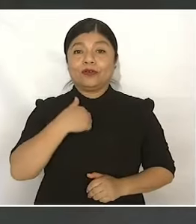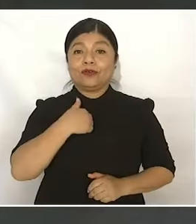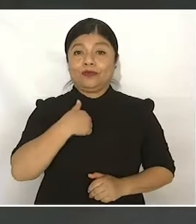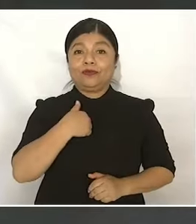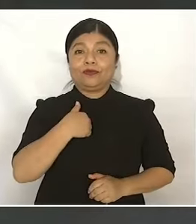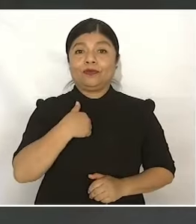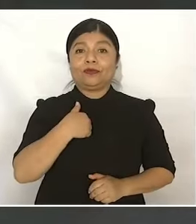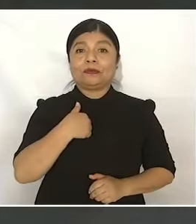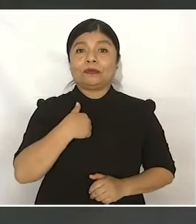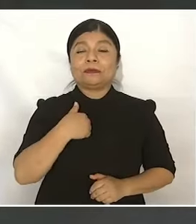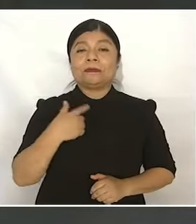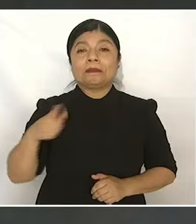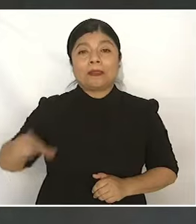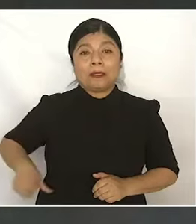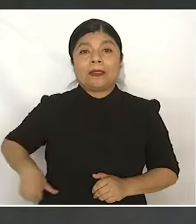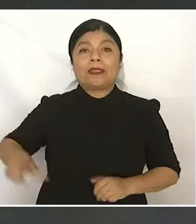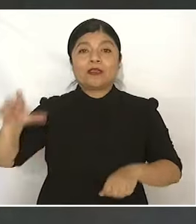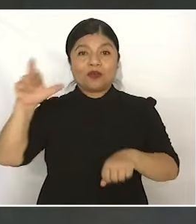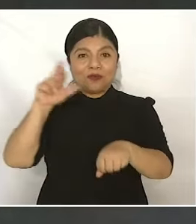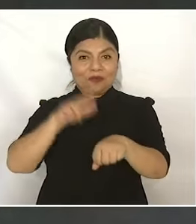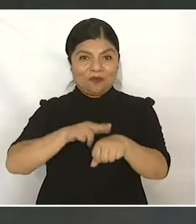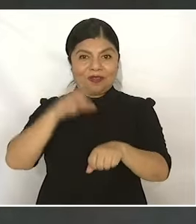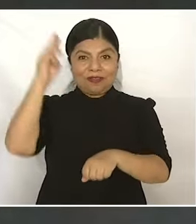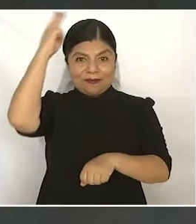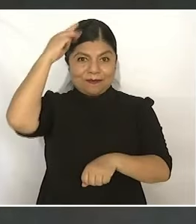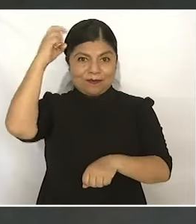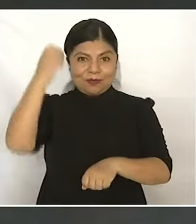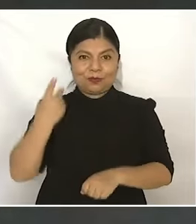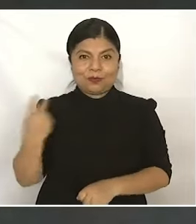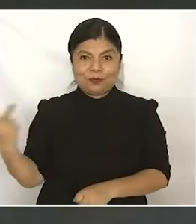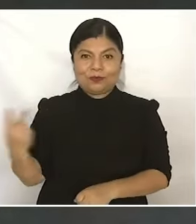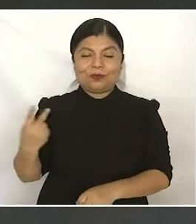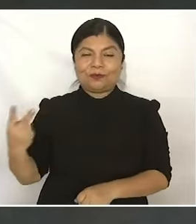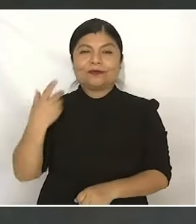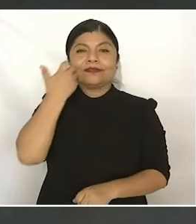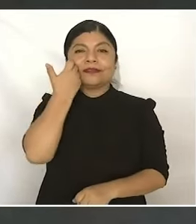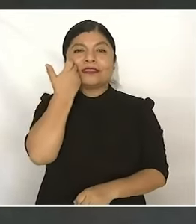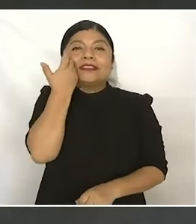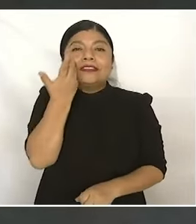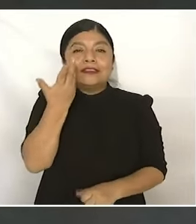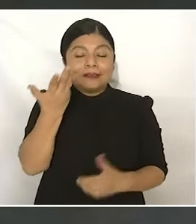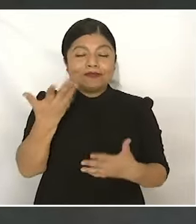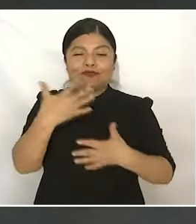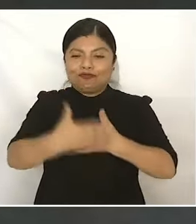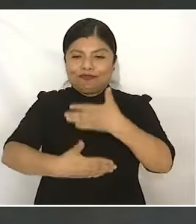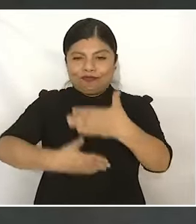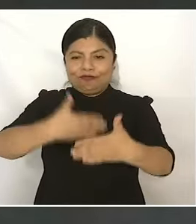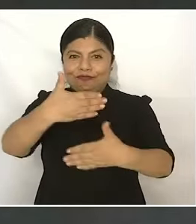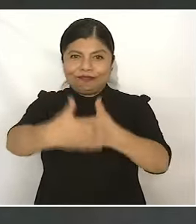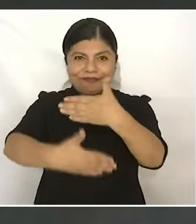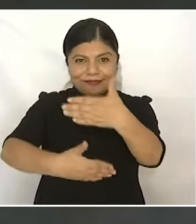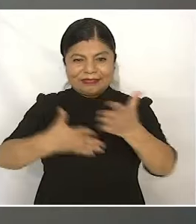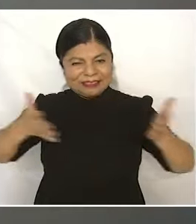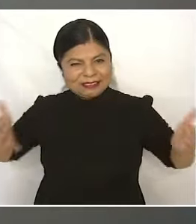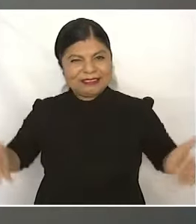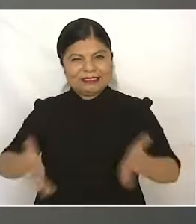la gobernadora, de seguir impulsando el progreso con justicia, porque tiene razón.